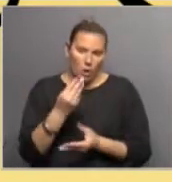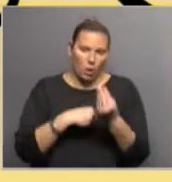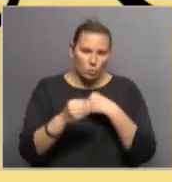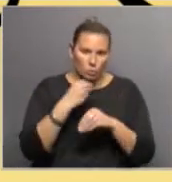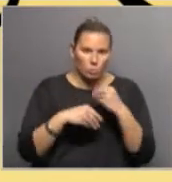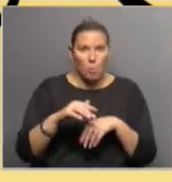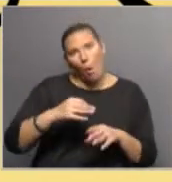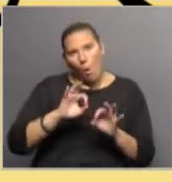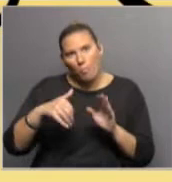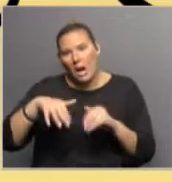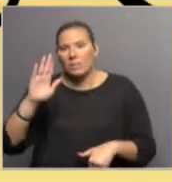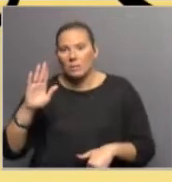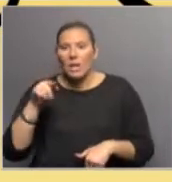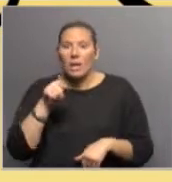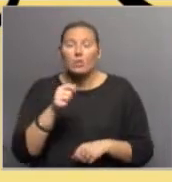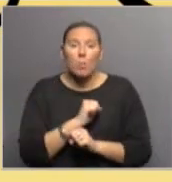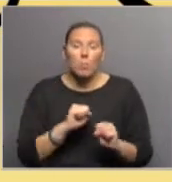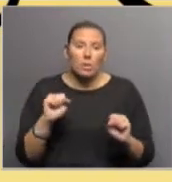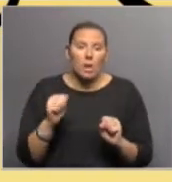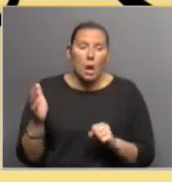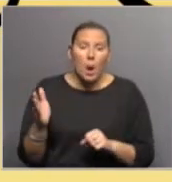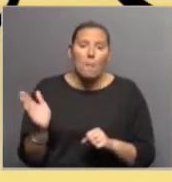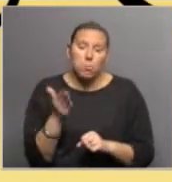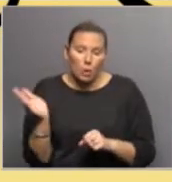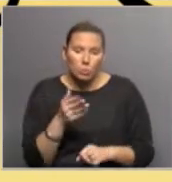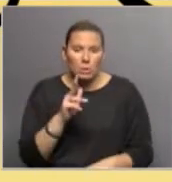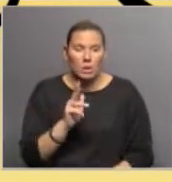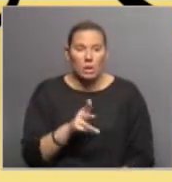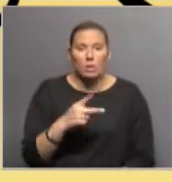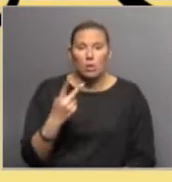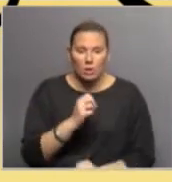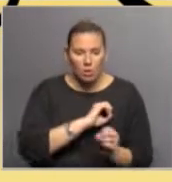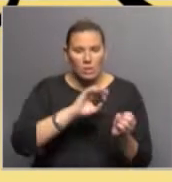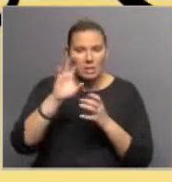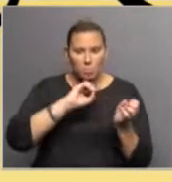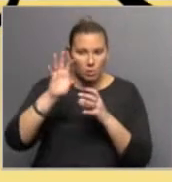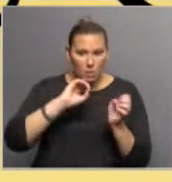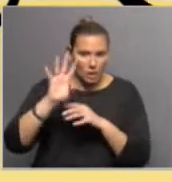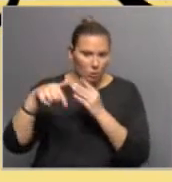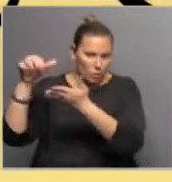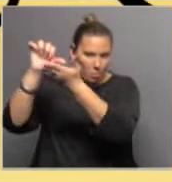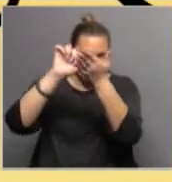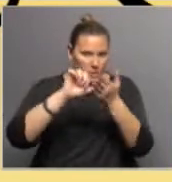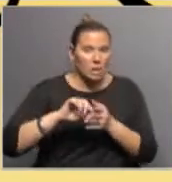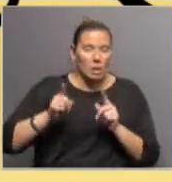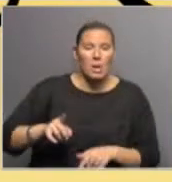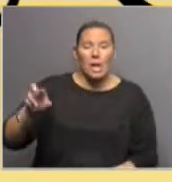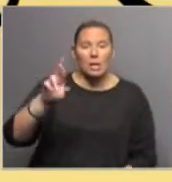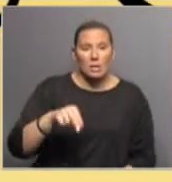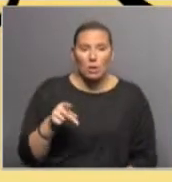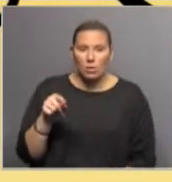hasta bastante más, lo cual nos permitiría producir hidrógeno y exportarlo. Pero además también tenemos el Río de la Plata, la